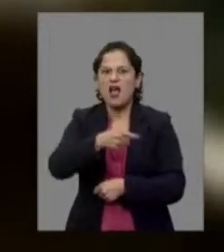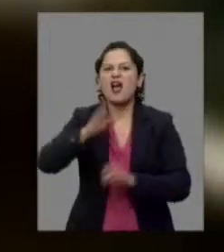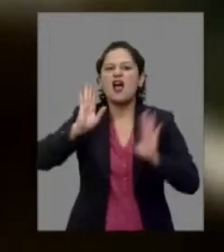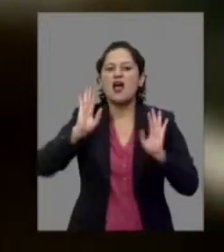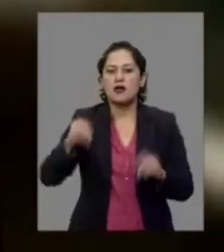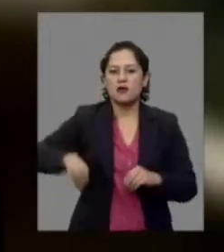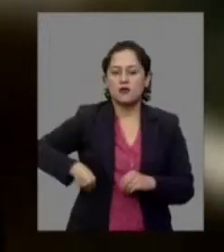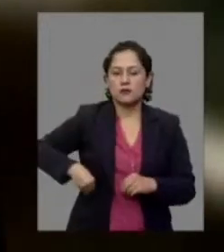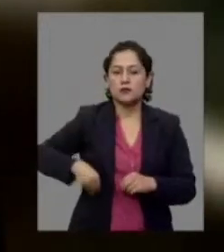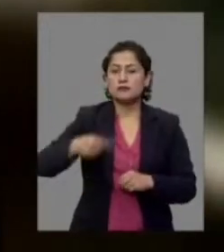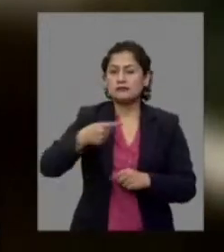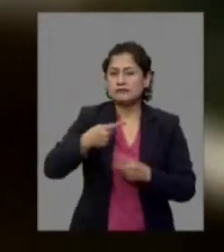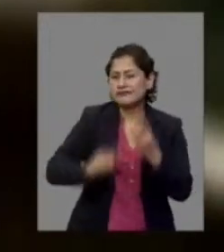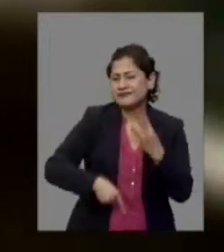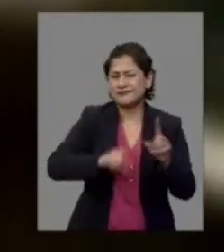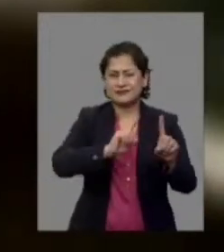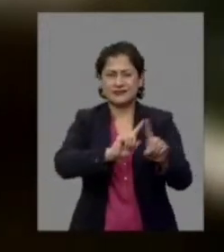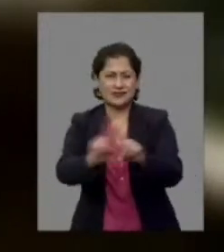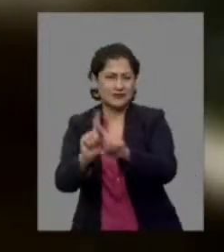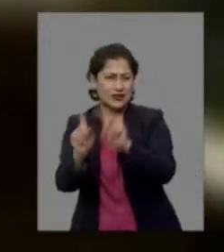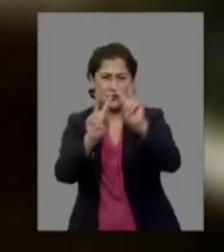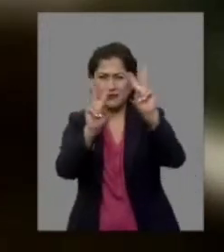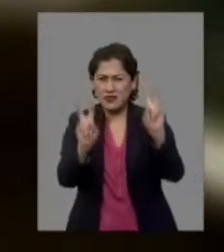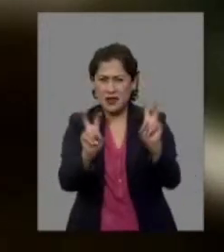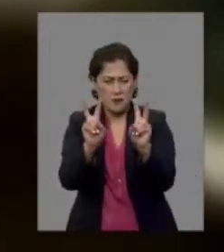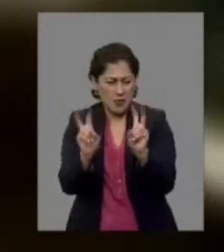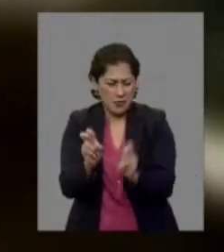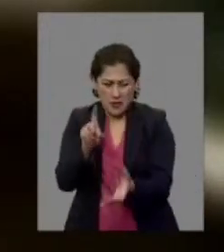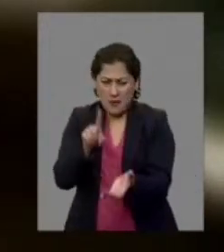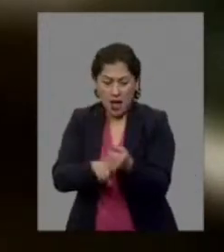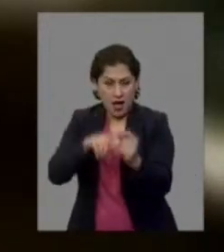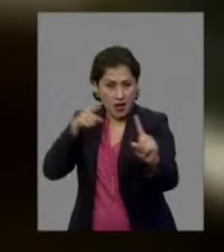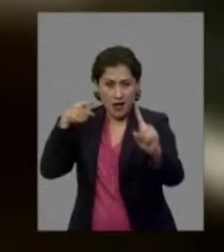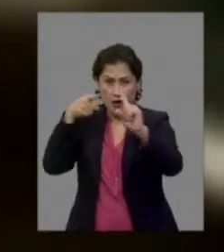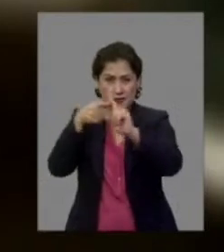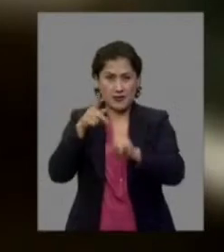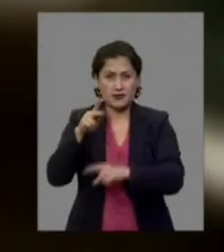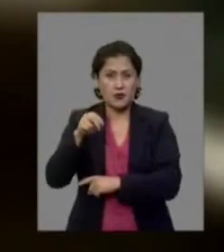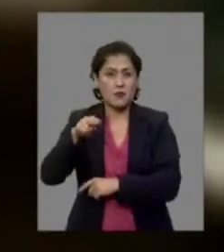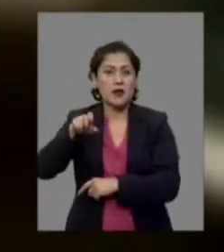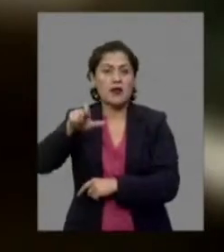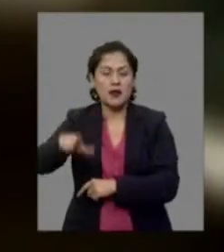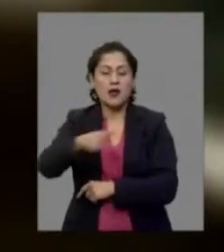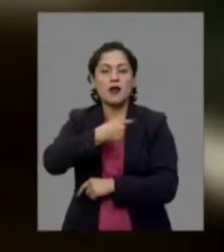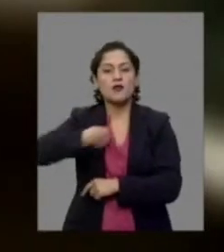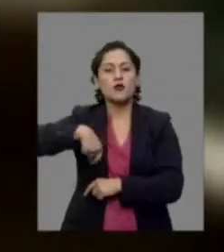procesados. Es una gran cantidad de temas que hemos tenido que abordar